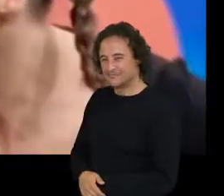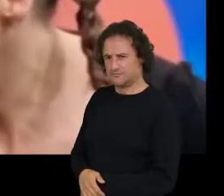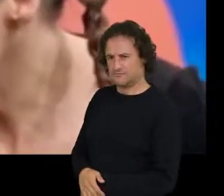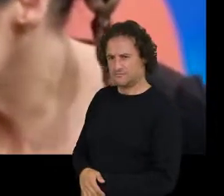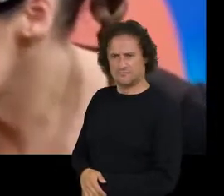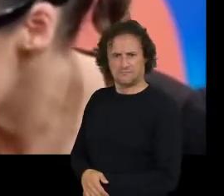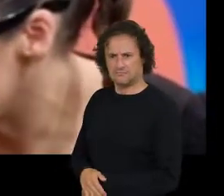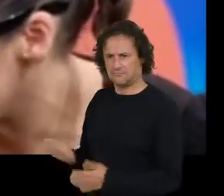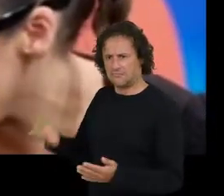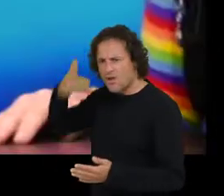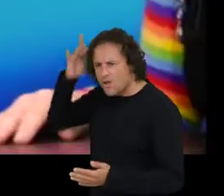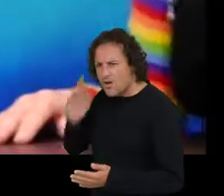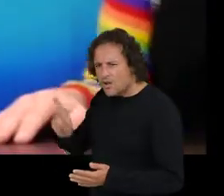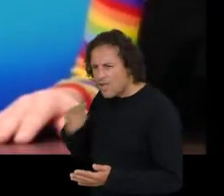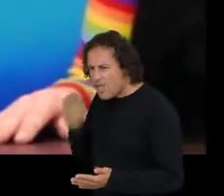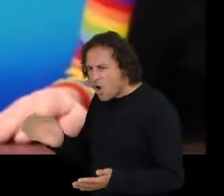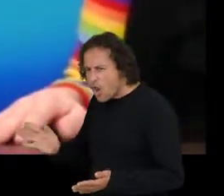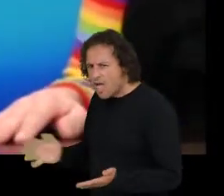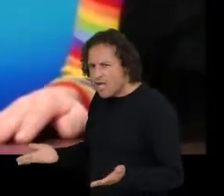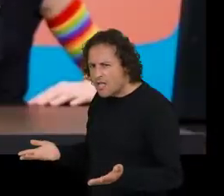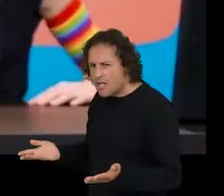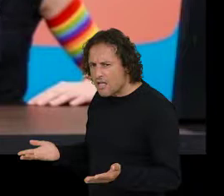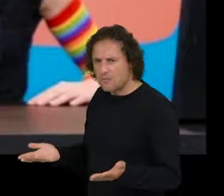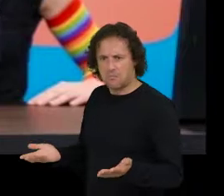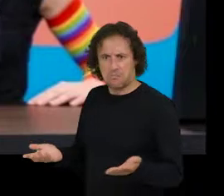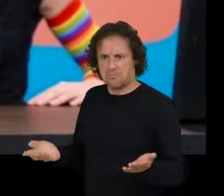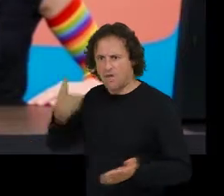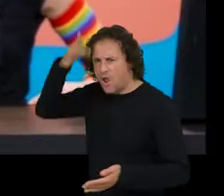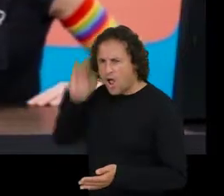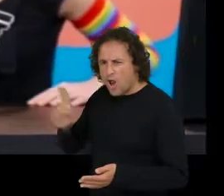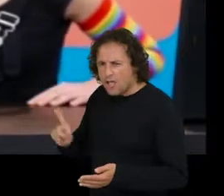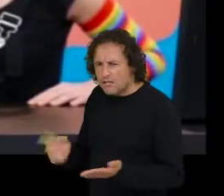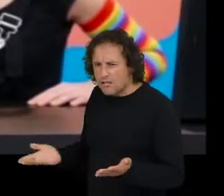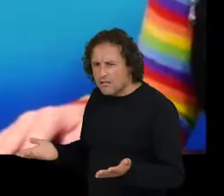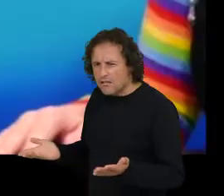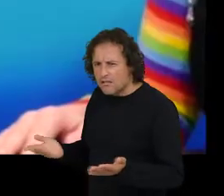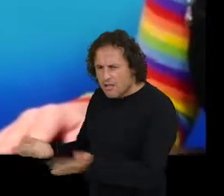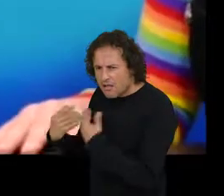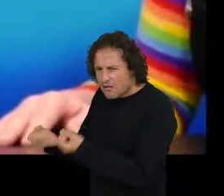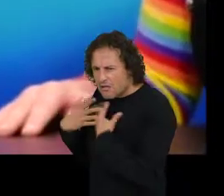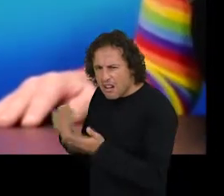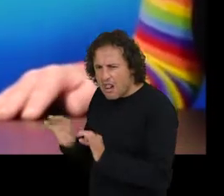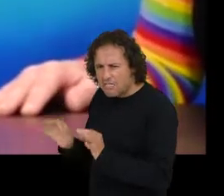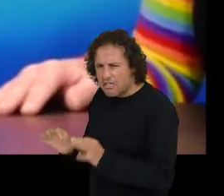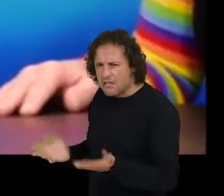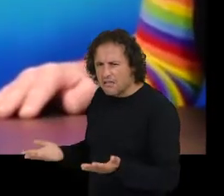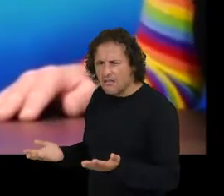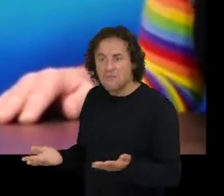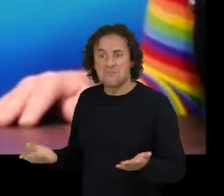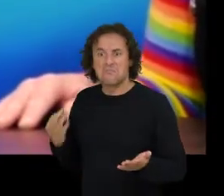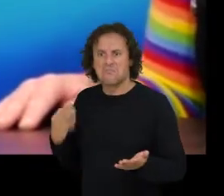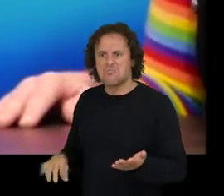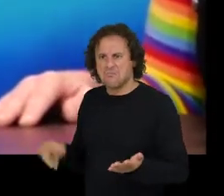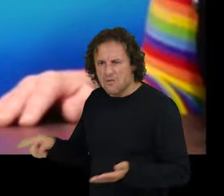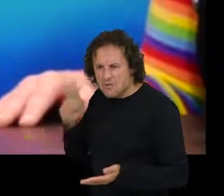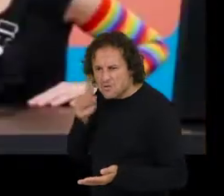Loli, dice che hola. Loli, no me dis hola. No me estarás un poco